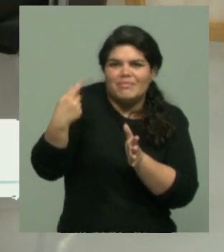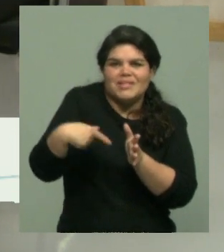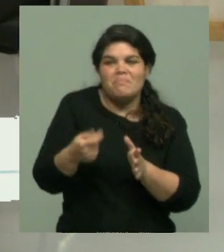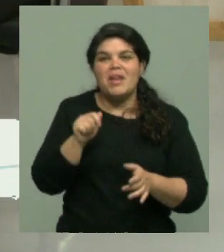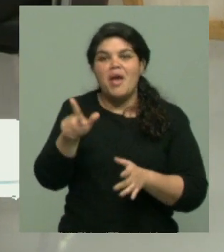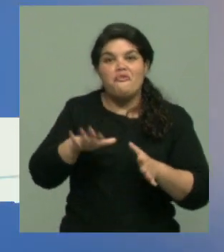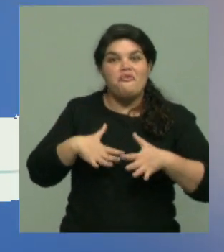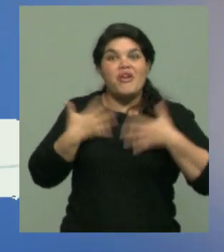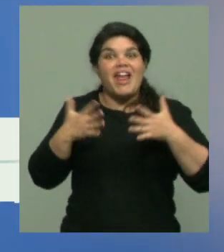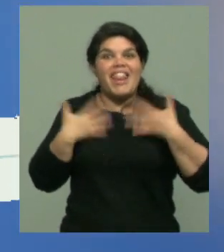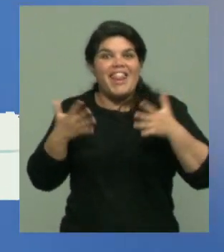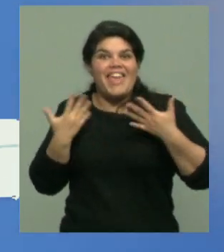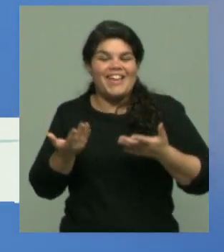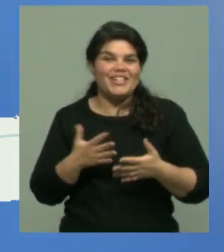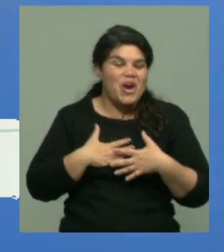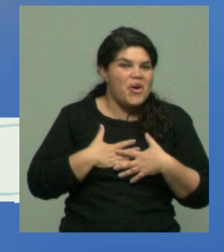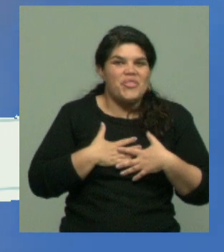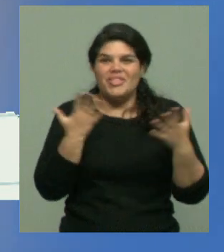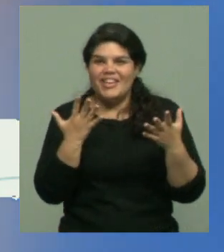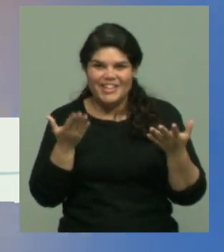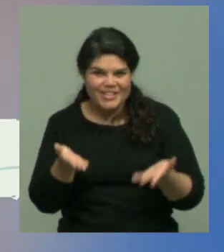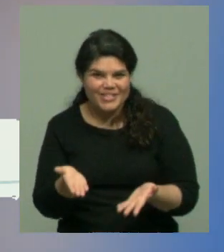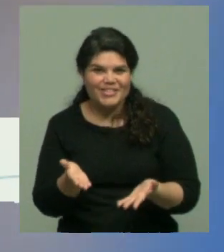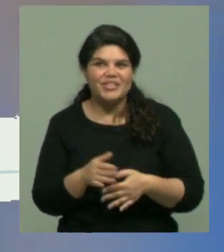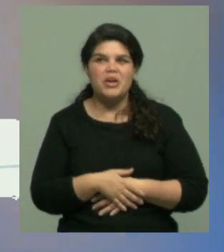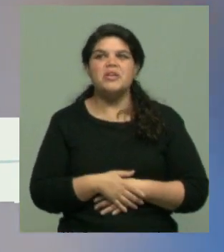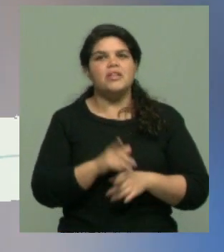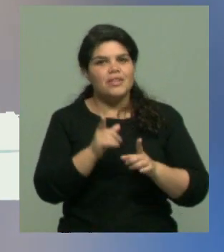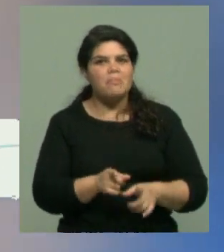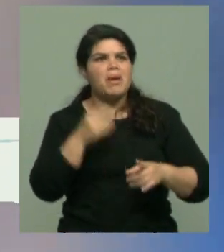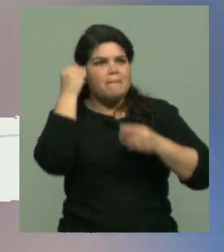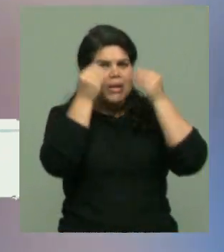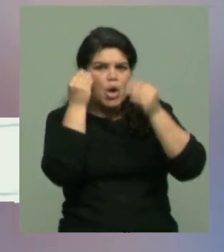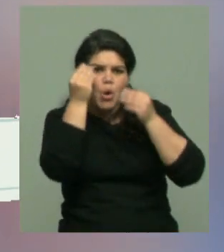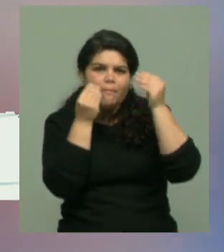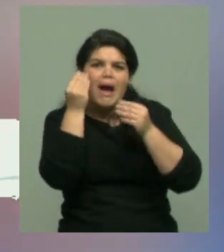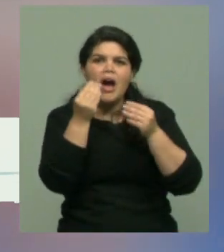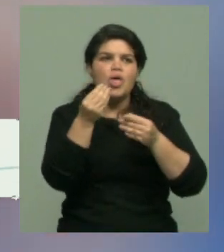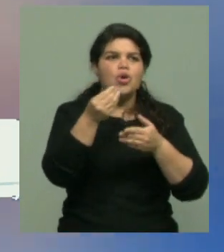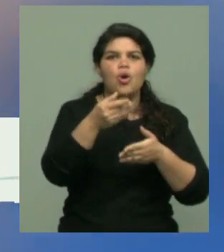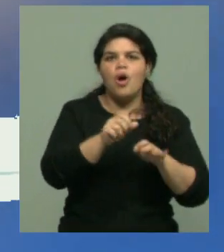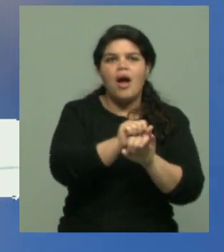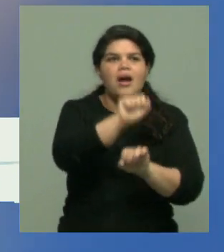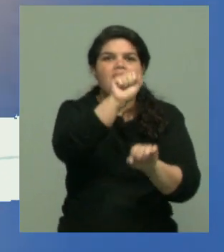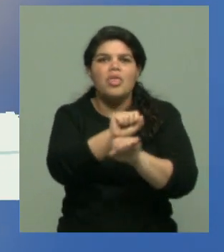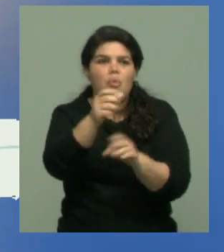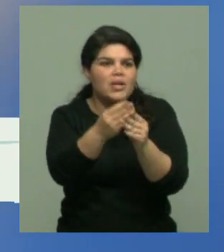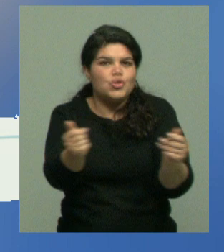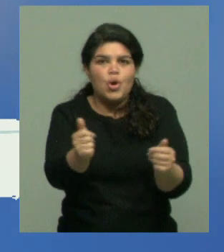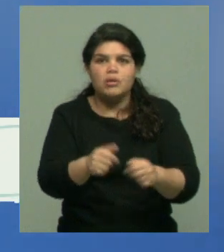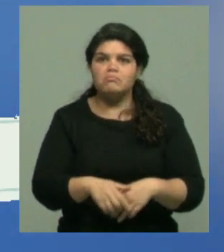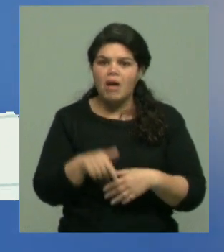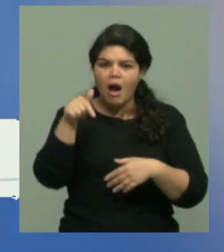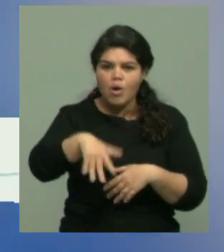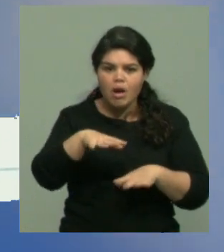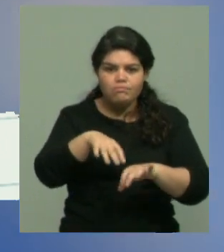contento, lo vemos. Es decir, la preocupación de la graduación también le interesa su graduación y bueno, que se le dé la posibilidad de que lo tenga, me